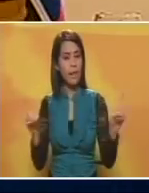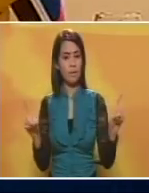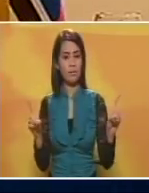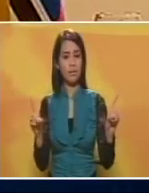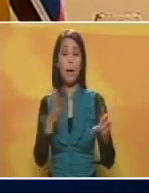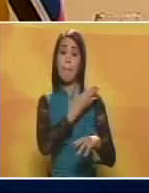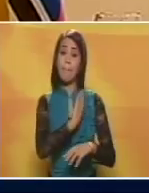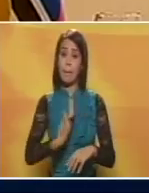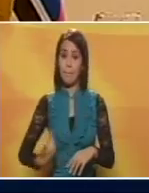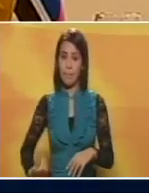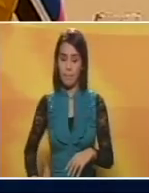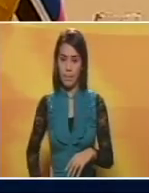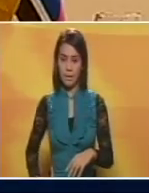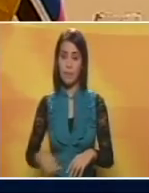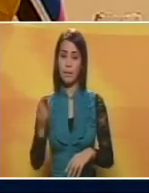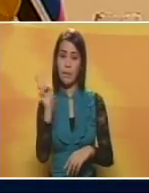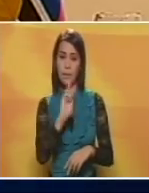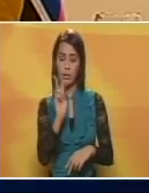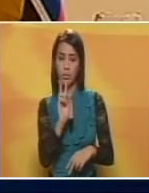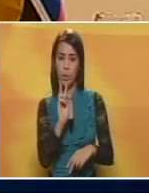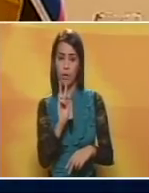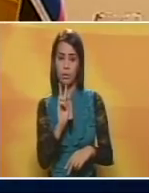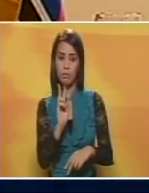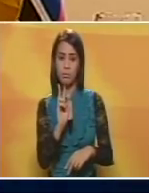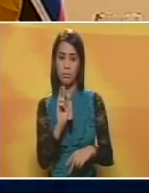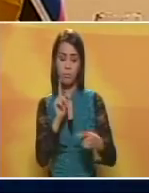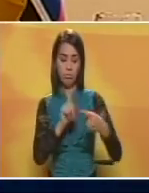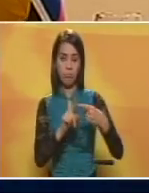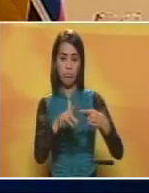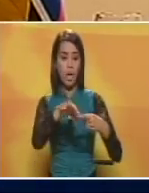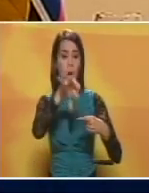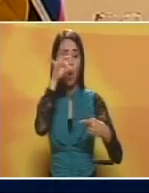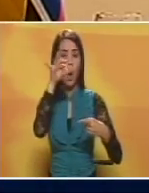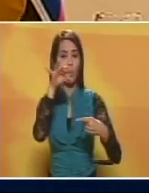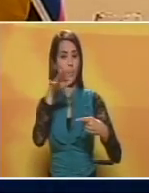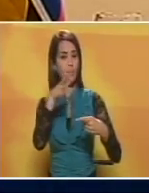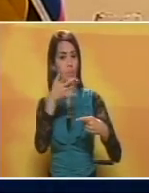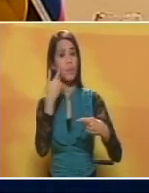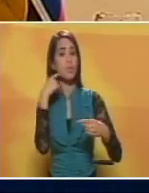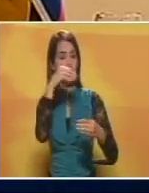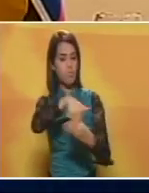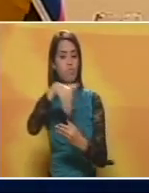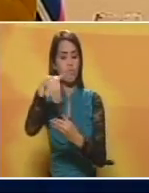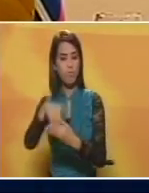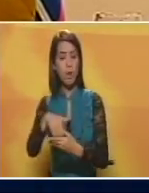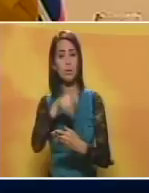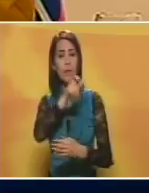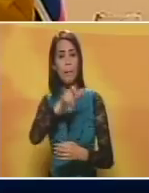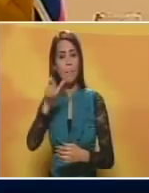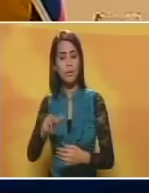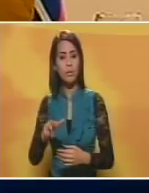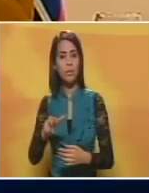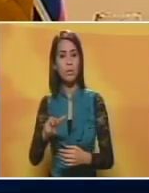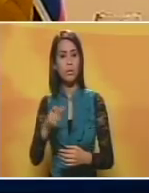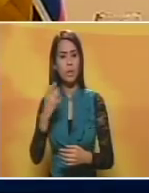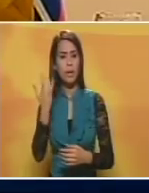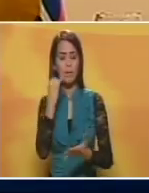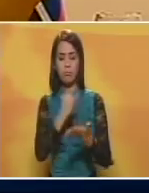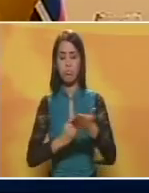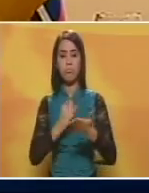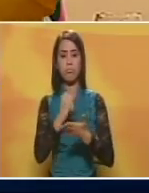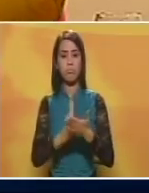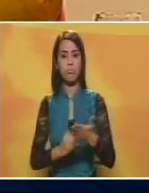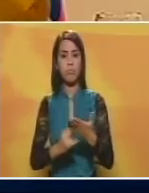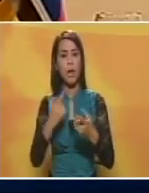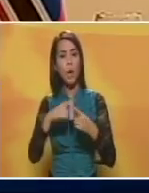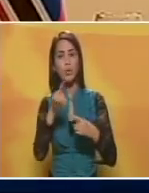Para el presidente de la República escogen y eligen y votan las personas que están inscritas en